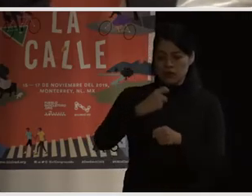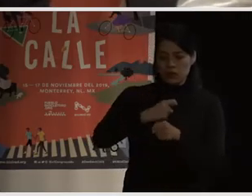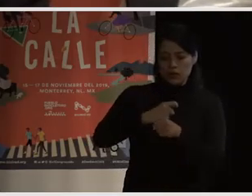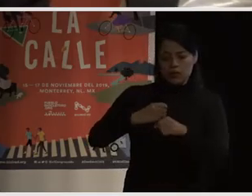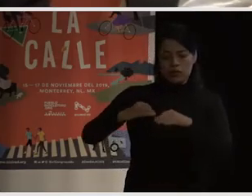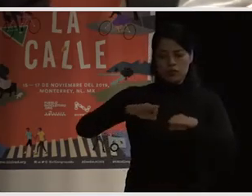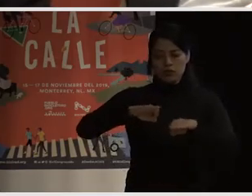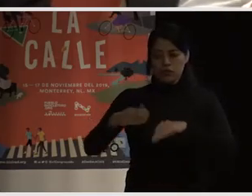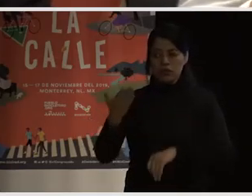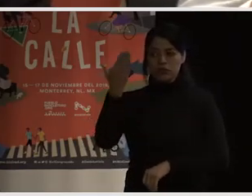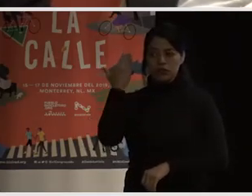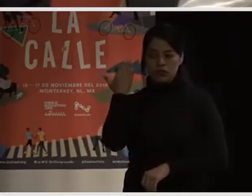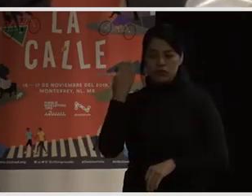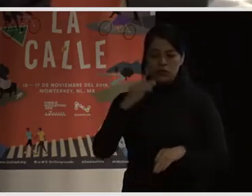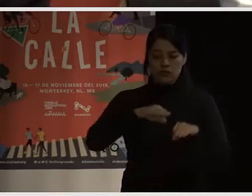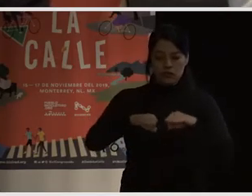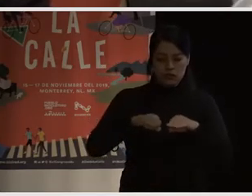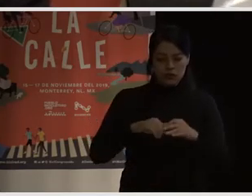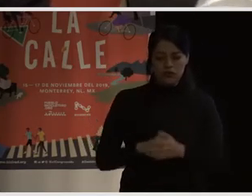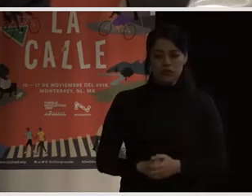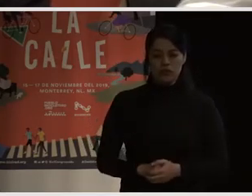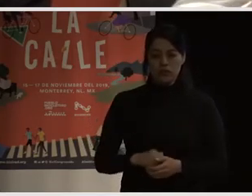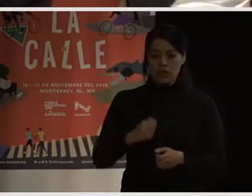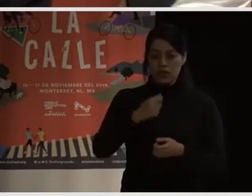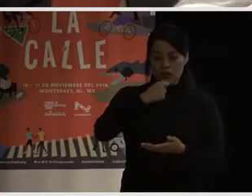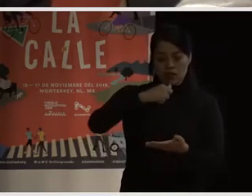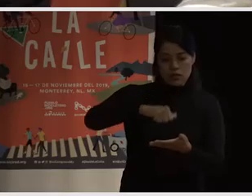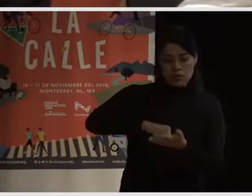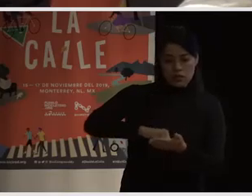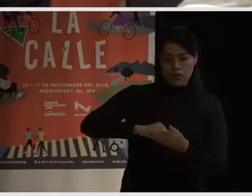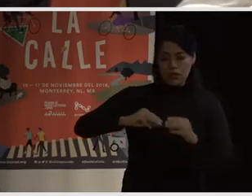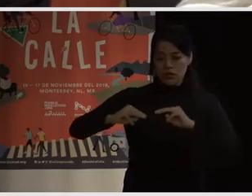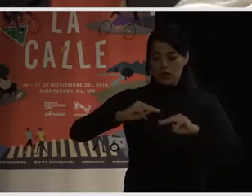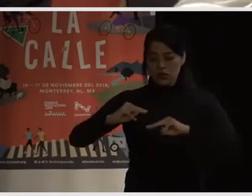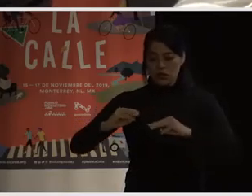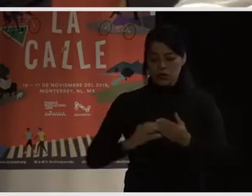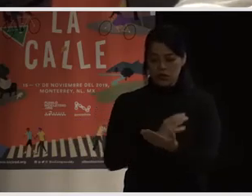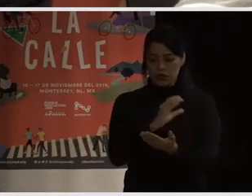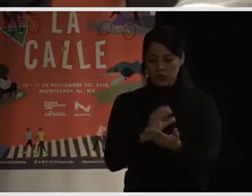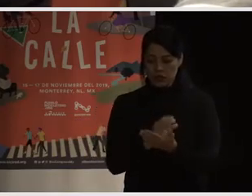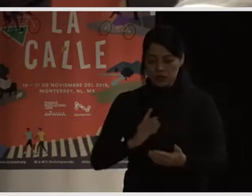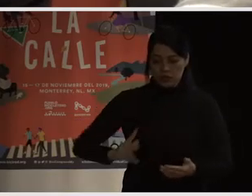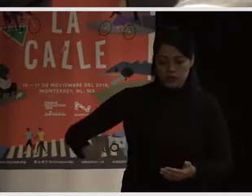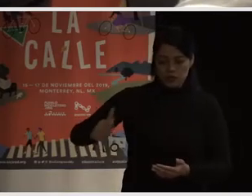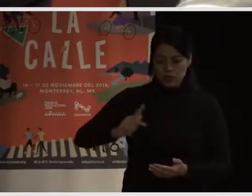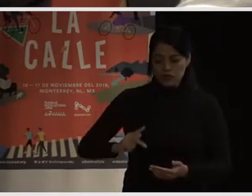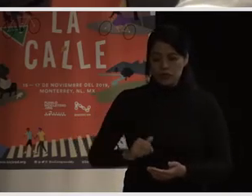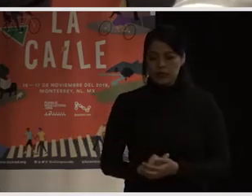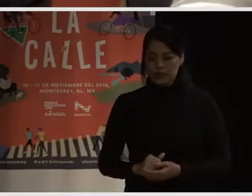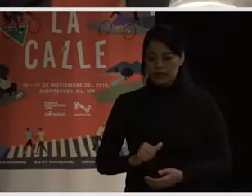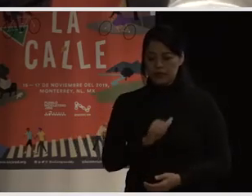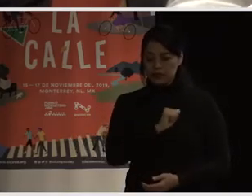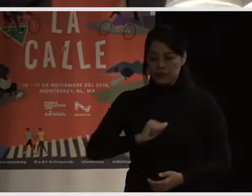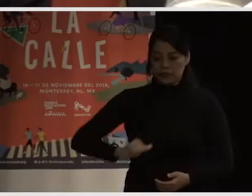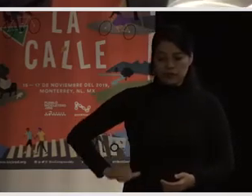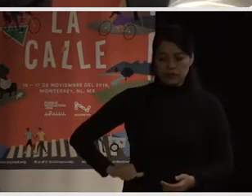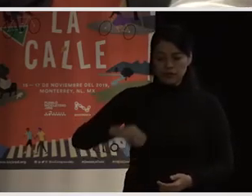fue generar la secreta de movilidad espacio público en el ayuntamiento de morelia y personalmente